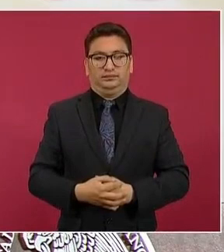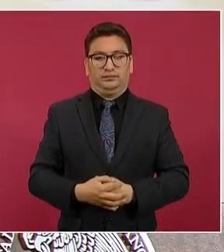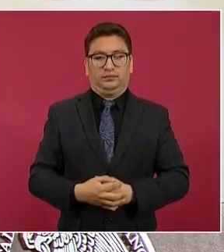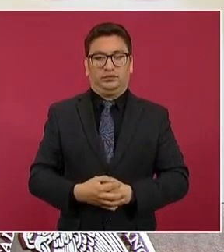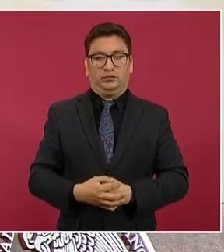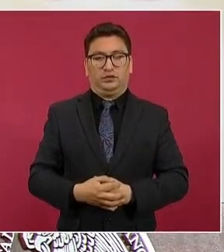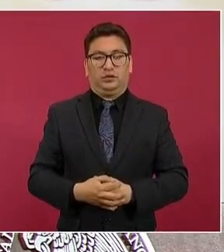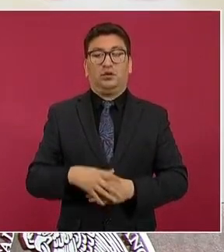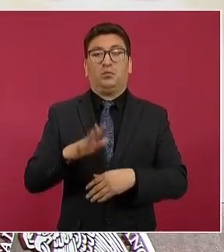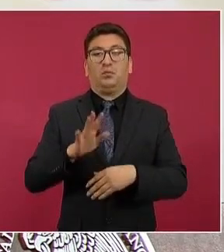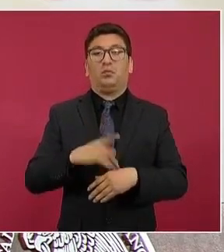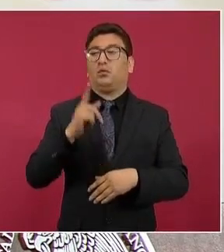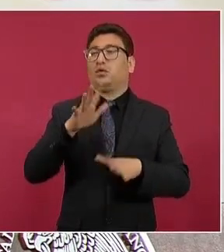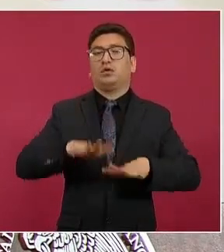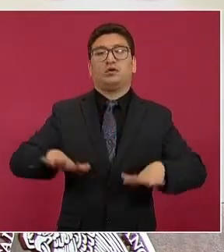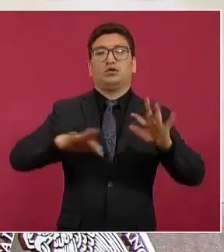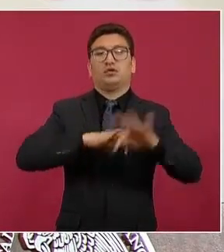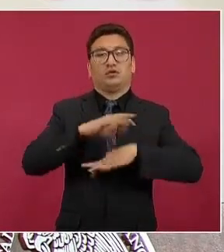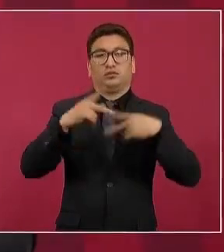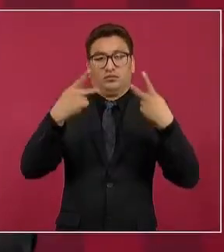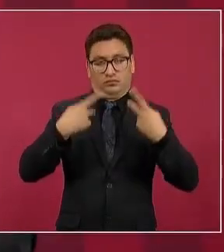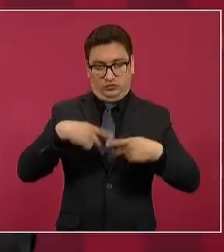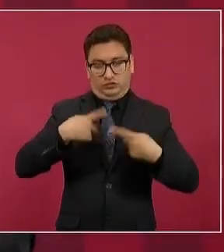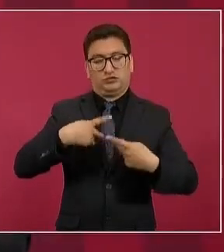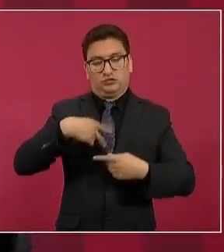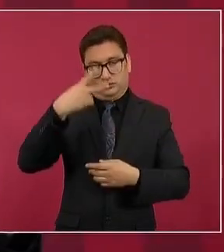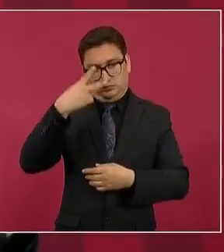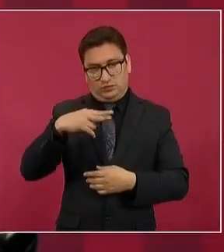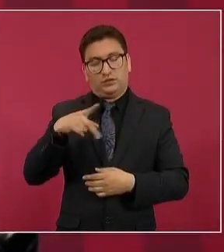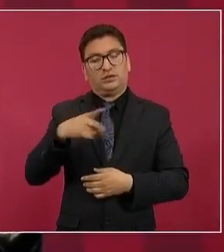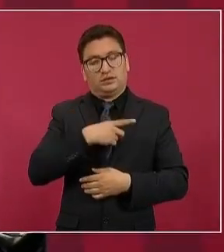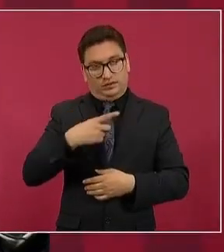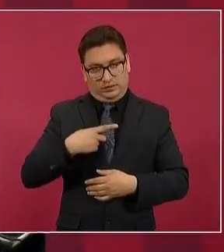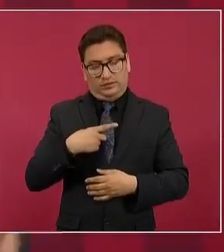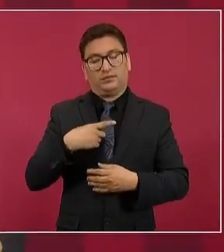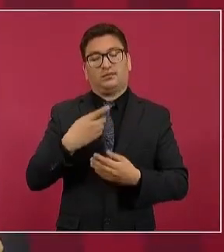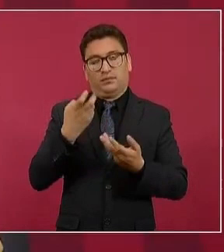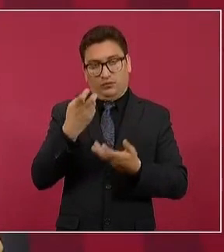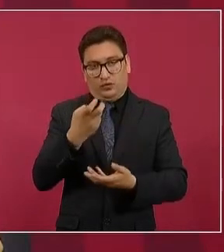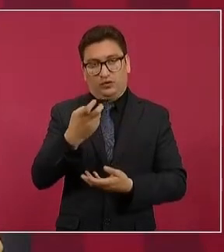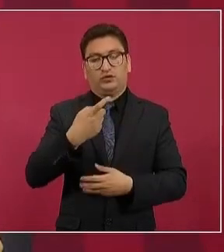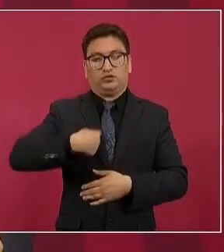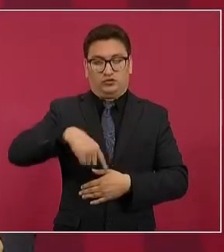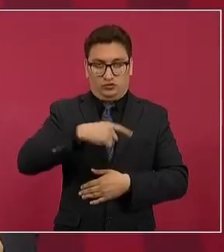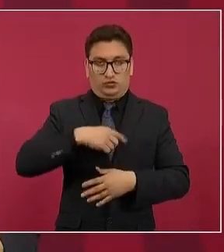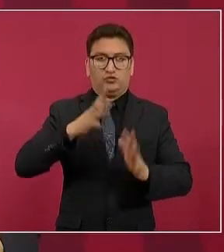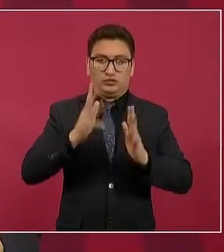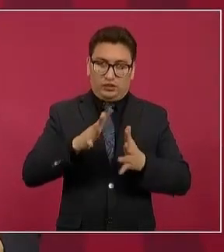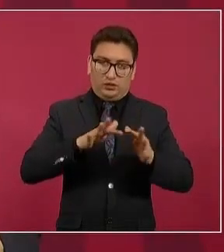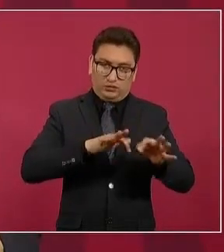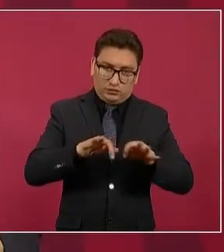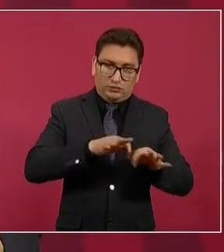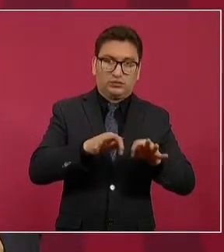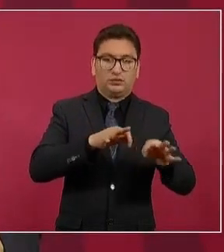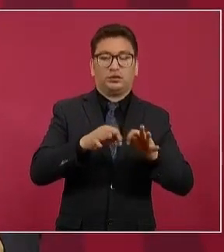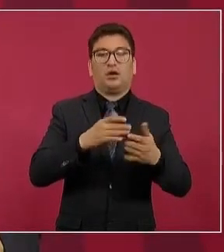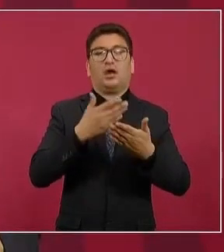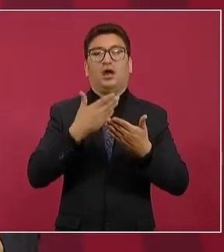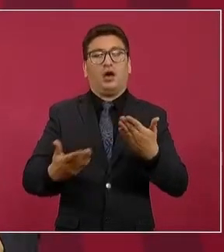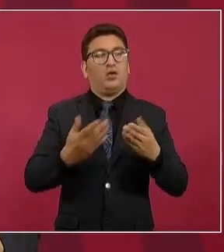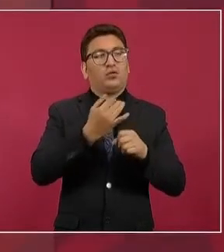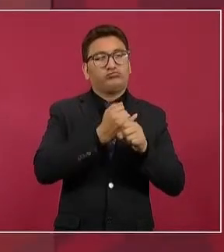como lo merece el pueblo de México. Entonces, ya estamos trabajando en eso. Se están haciendo